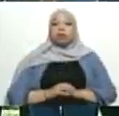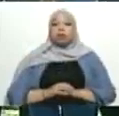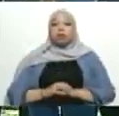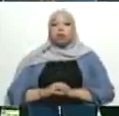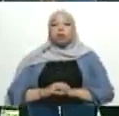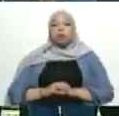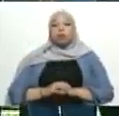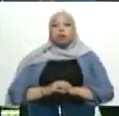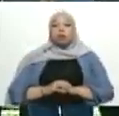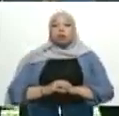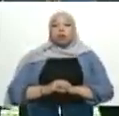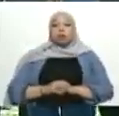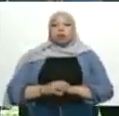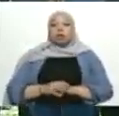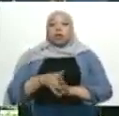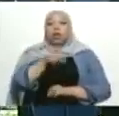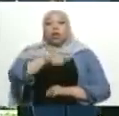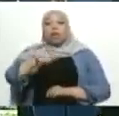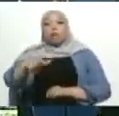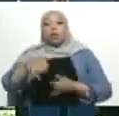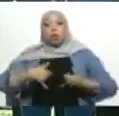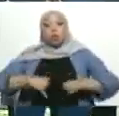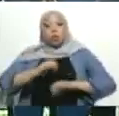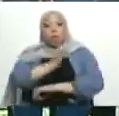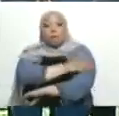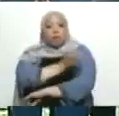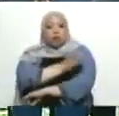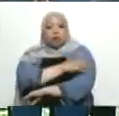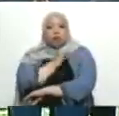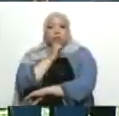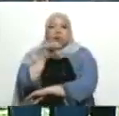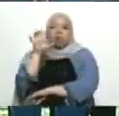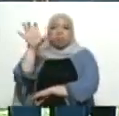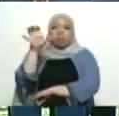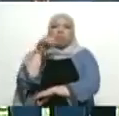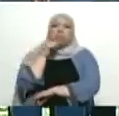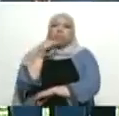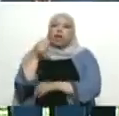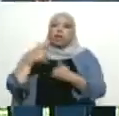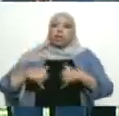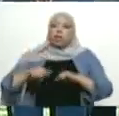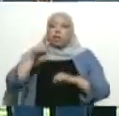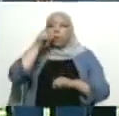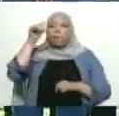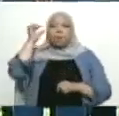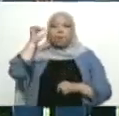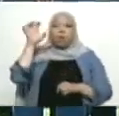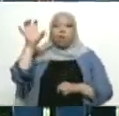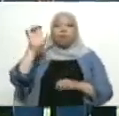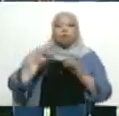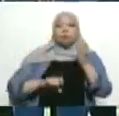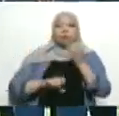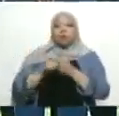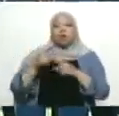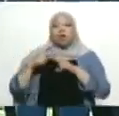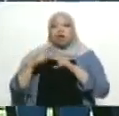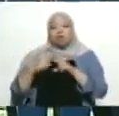de unos malos hijos de esta patria. De unos malos hijos e hijas de esta patria. Que se